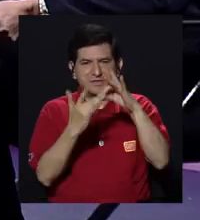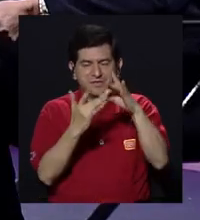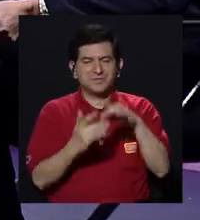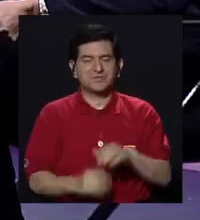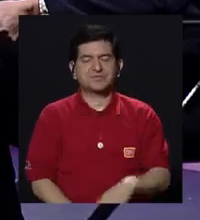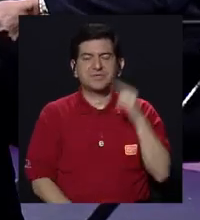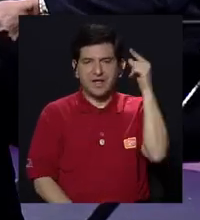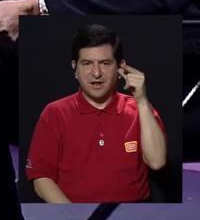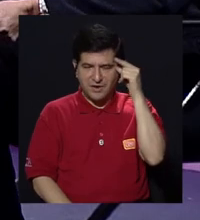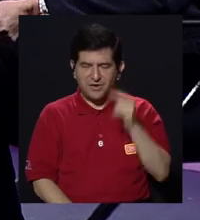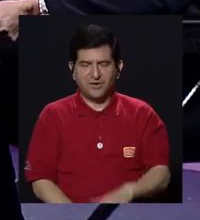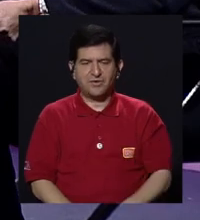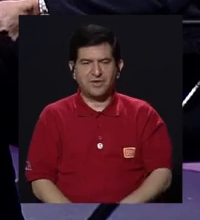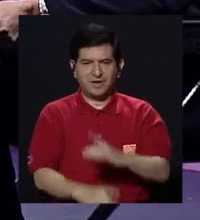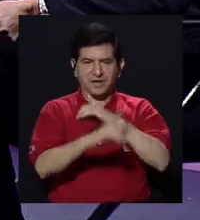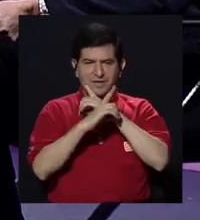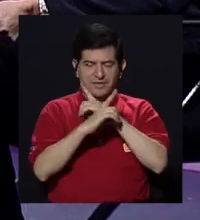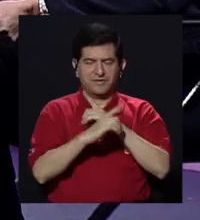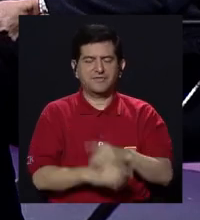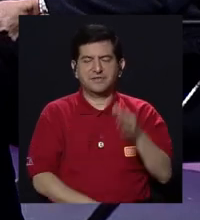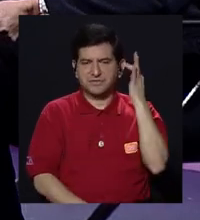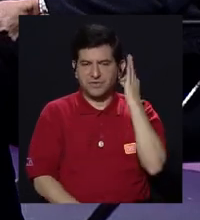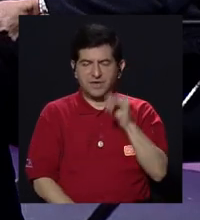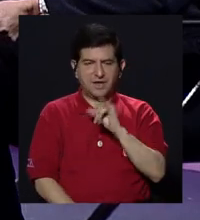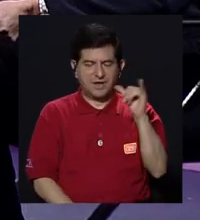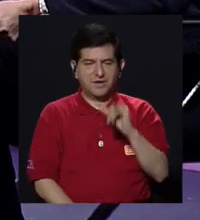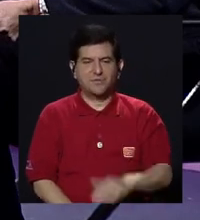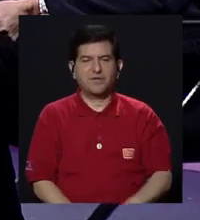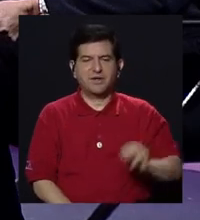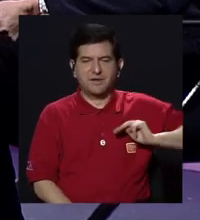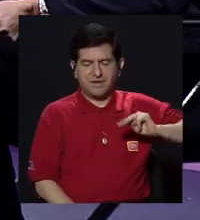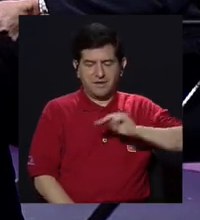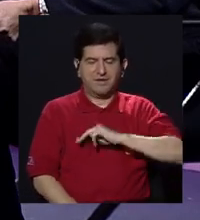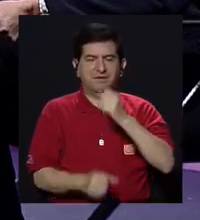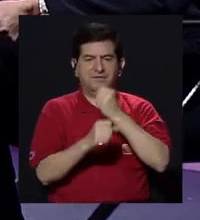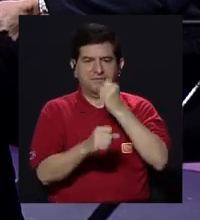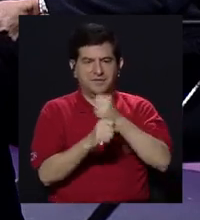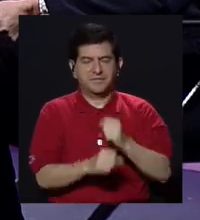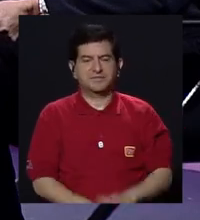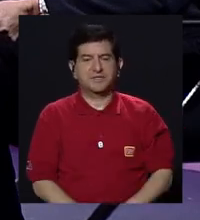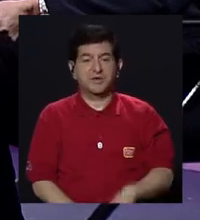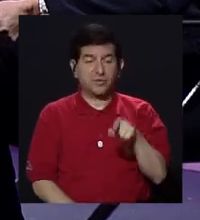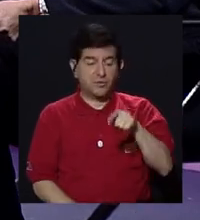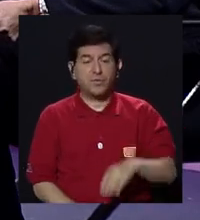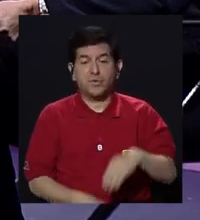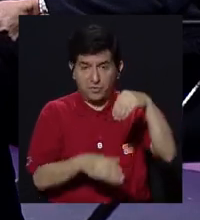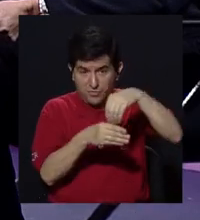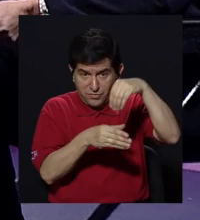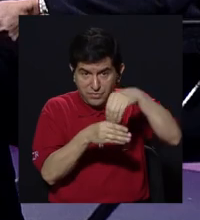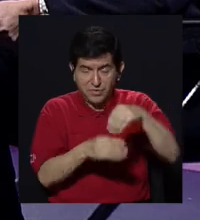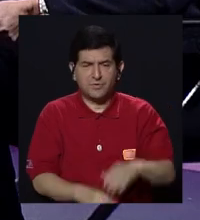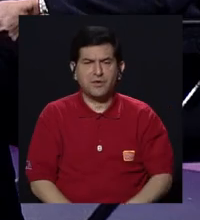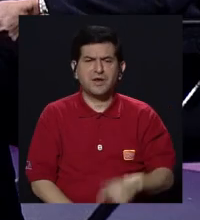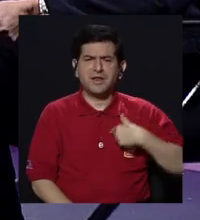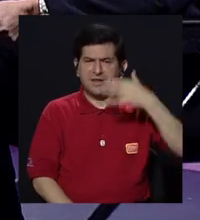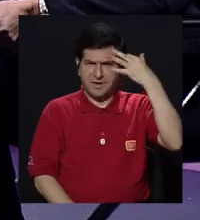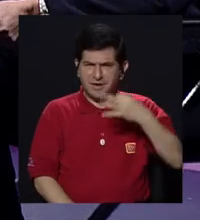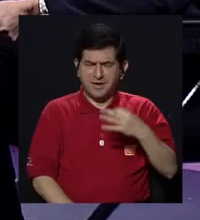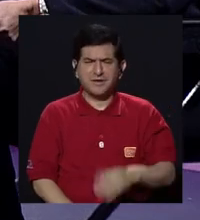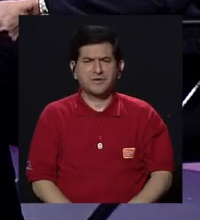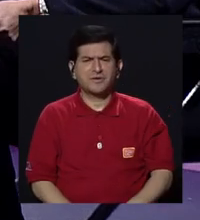especial, por supuesto, a la Defensoría de la Mujer y también, por supuesto, al Ministerio de Trabajo por traer estos apuntes que creo que cada vez